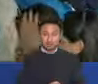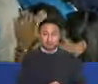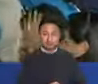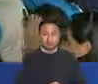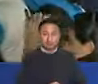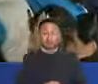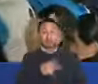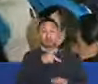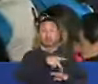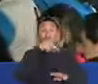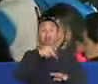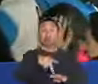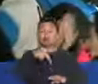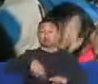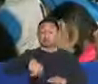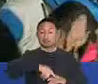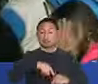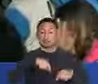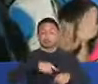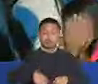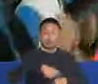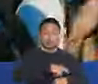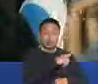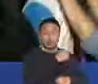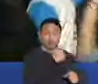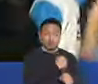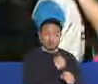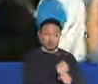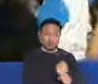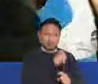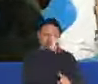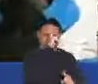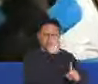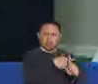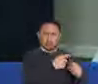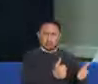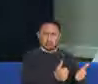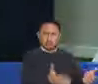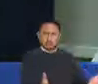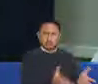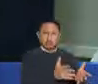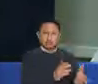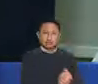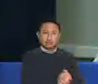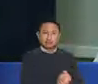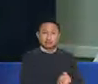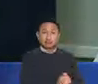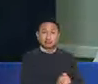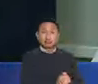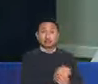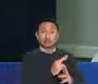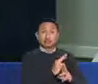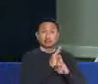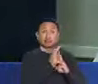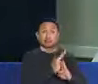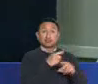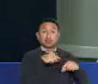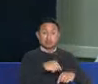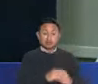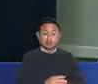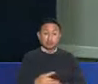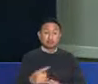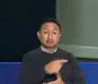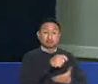los pichinchanos, quienes valoraron positivamente su gestión. Son resultados que no solamente